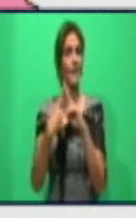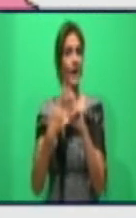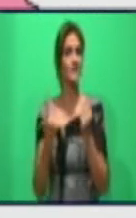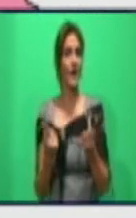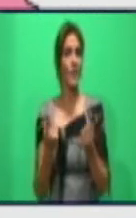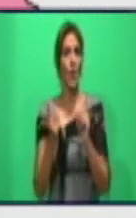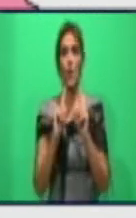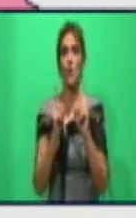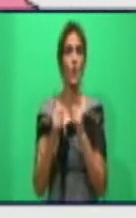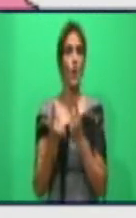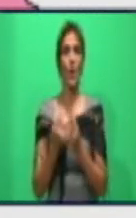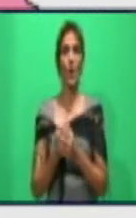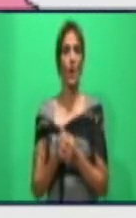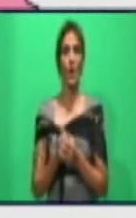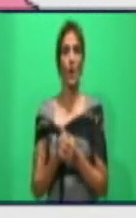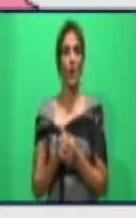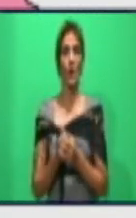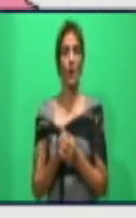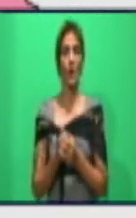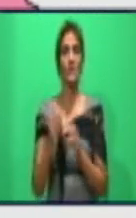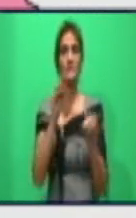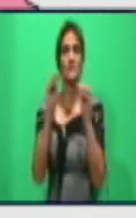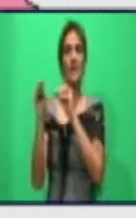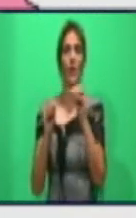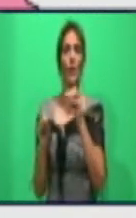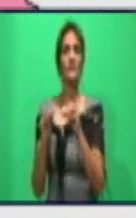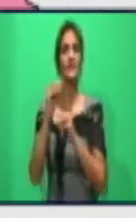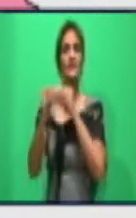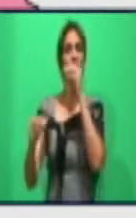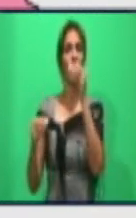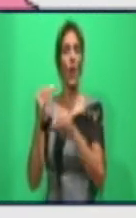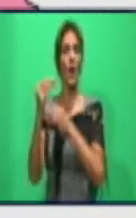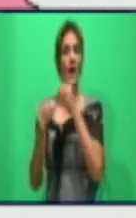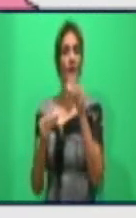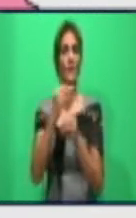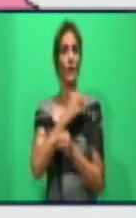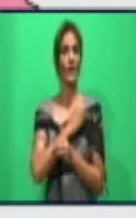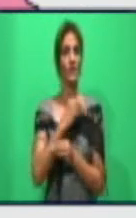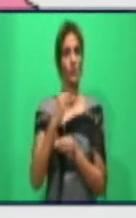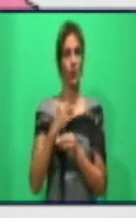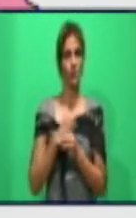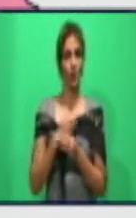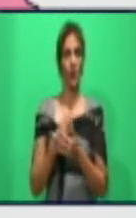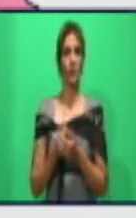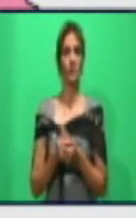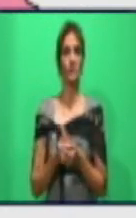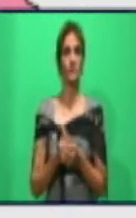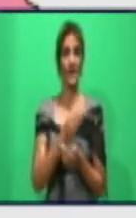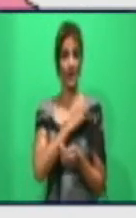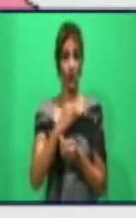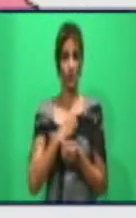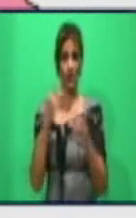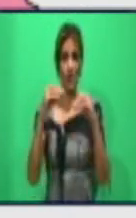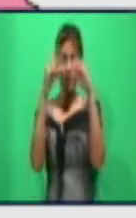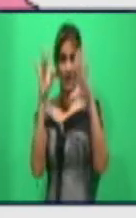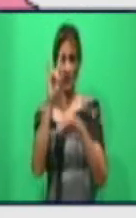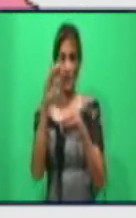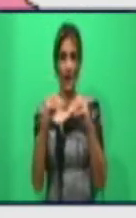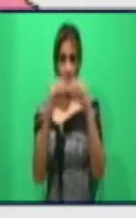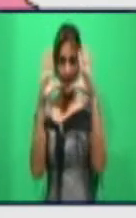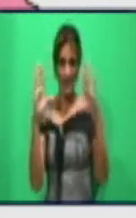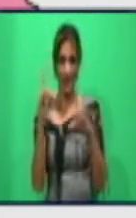entre los los municipios que presentan el doctor durán el doctor durán como que aportan casi la mitad de la